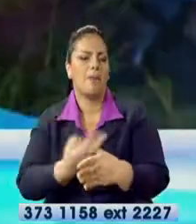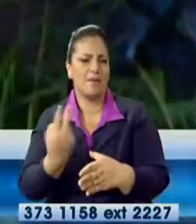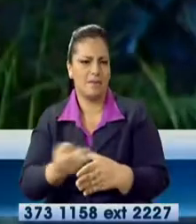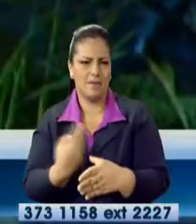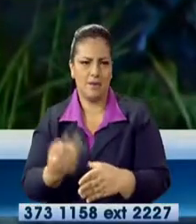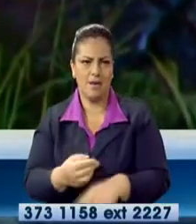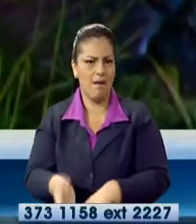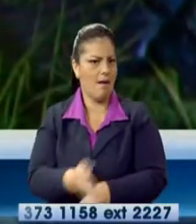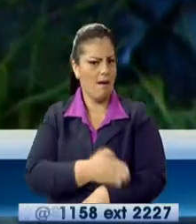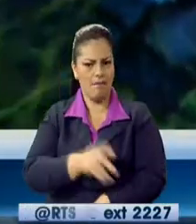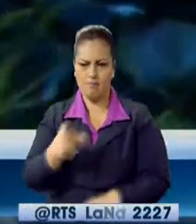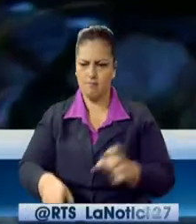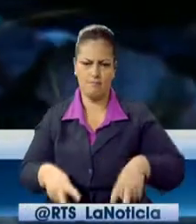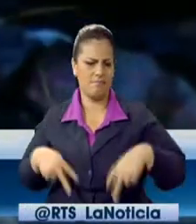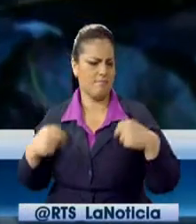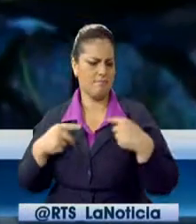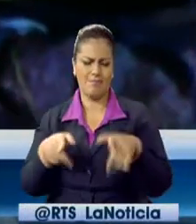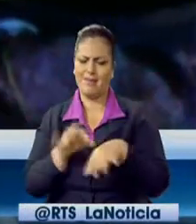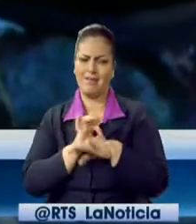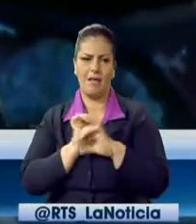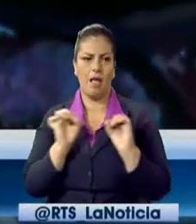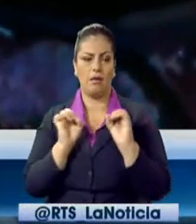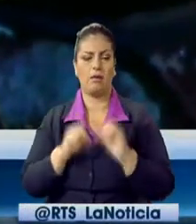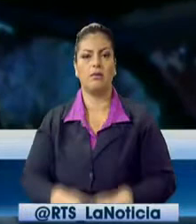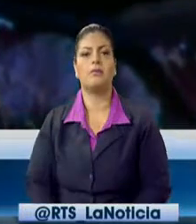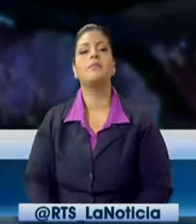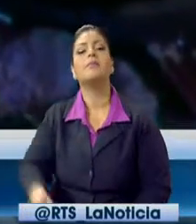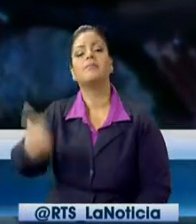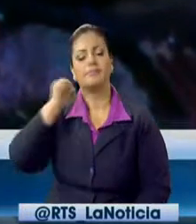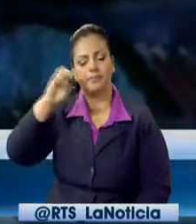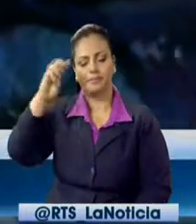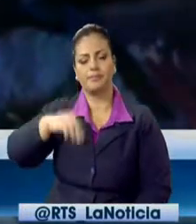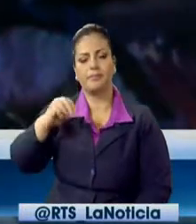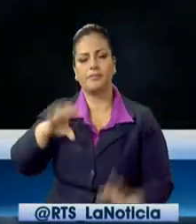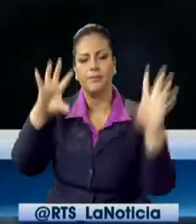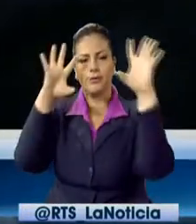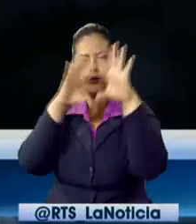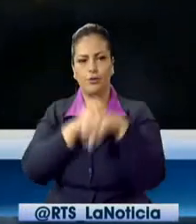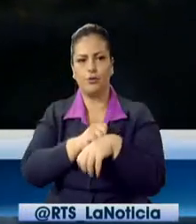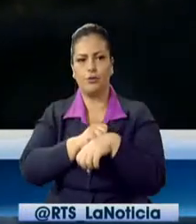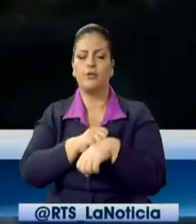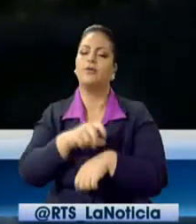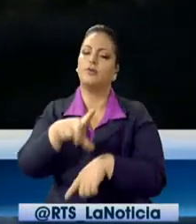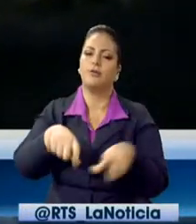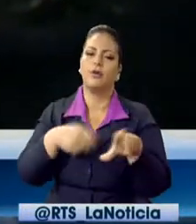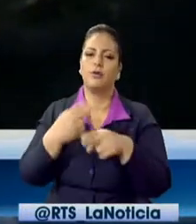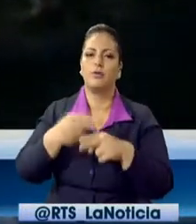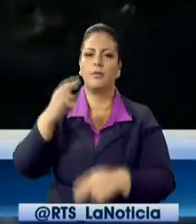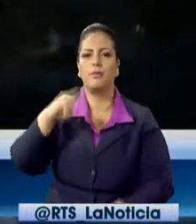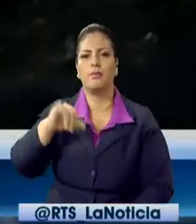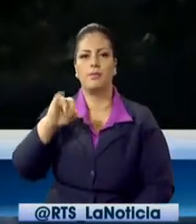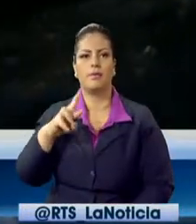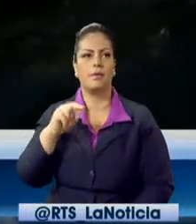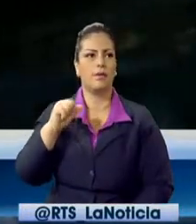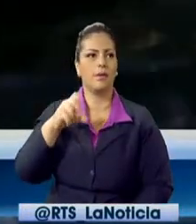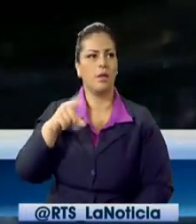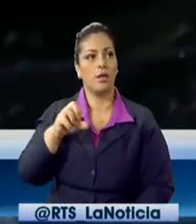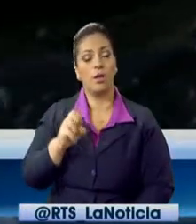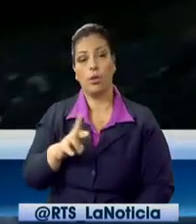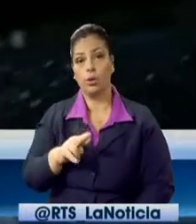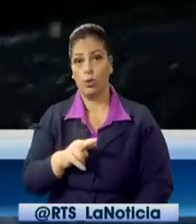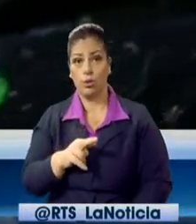ocurrió cerca de las 10 de la noche del martes, en el sector conocido como El Mirador. Se dio a conocer que las